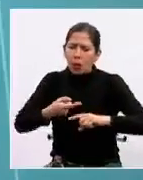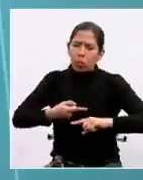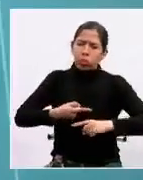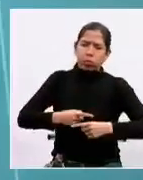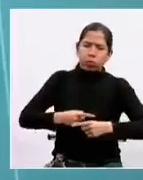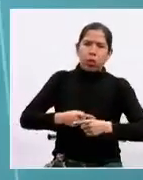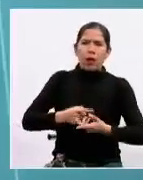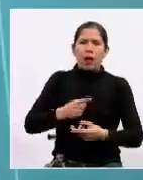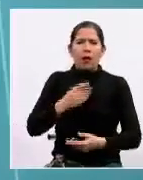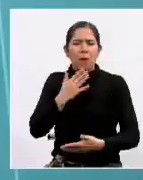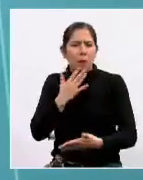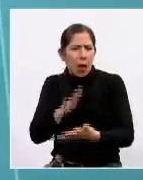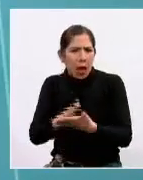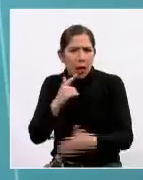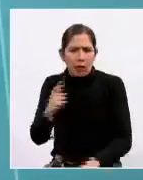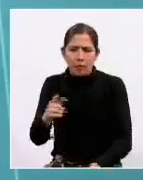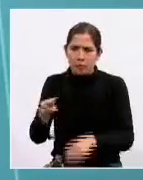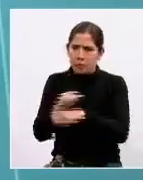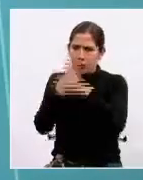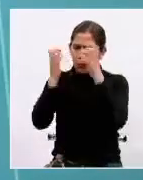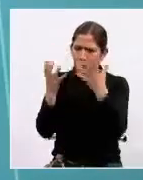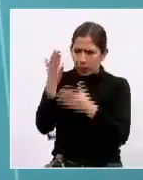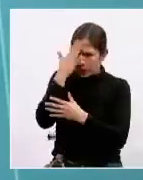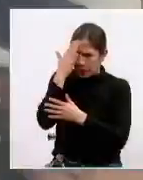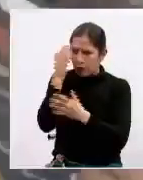para saber más datos acerca de este caso.